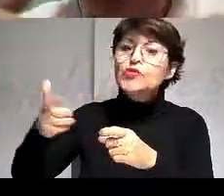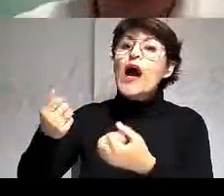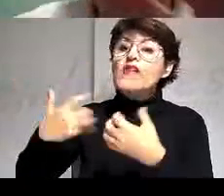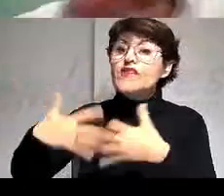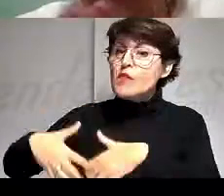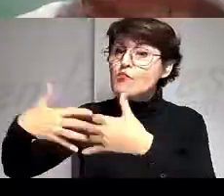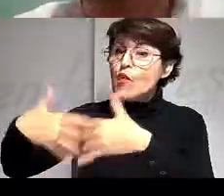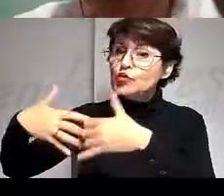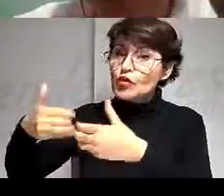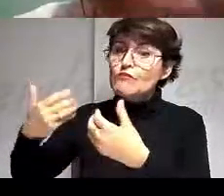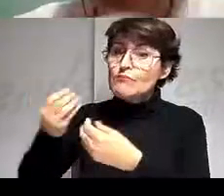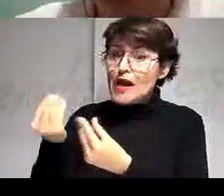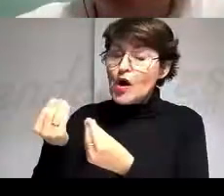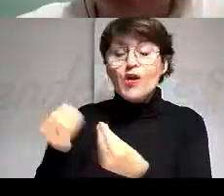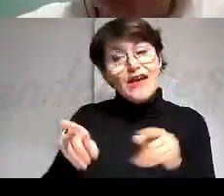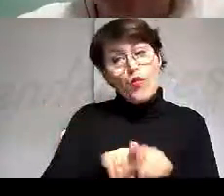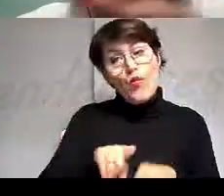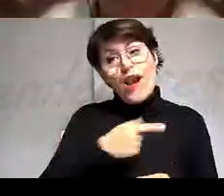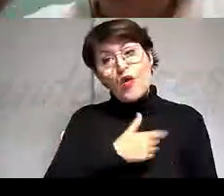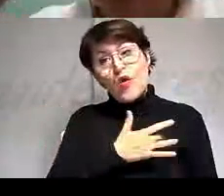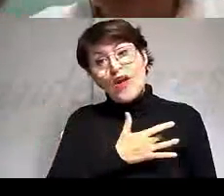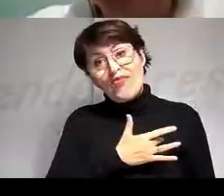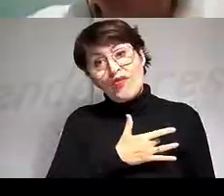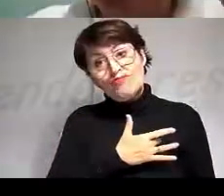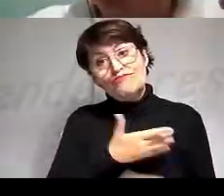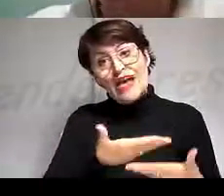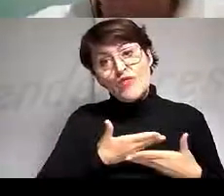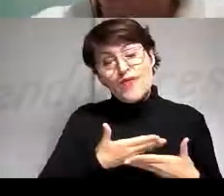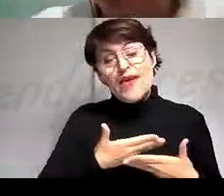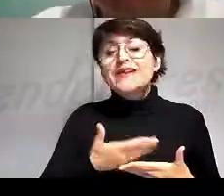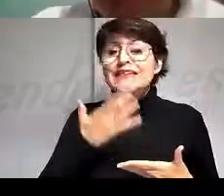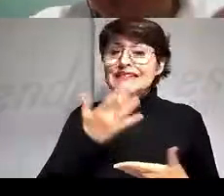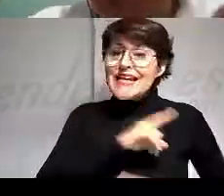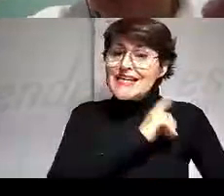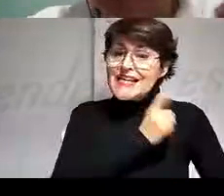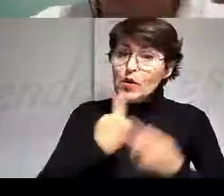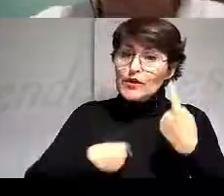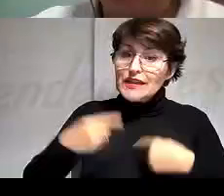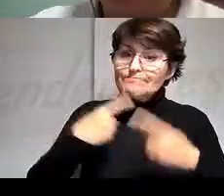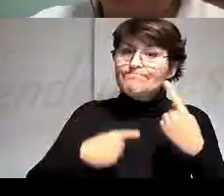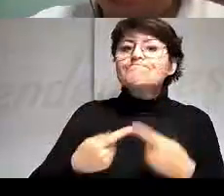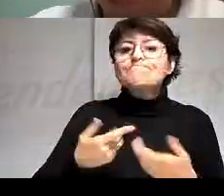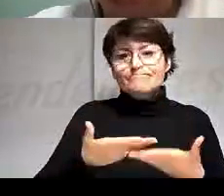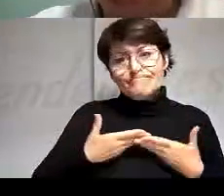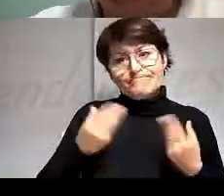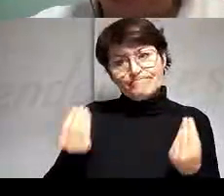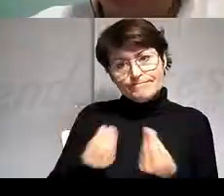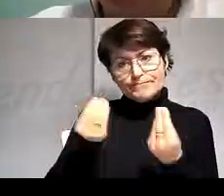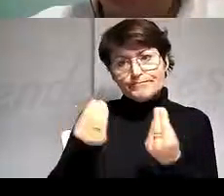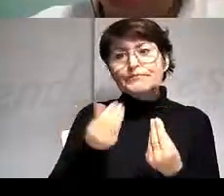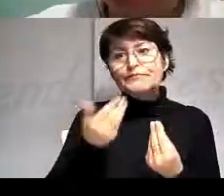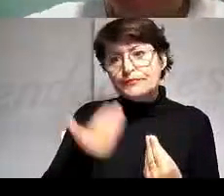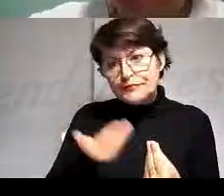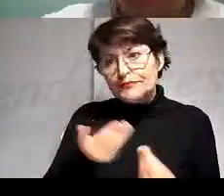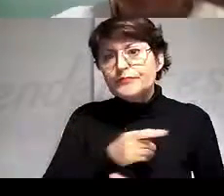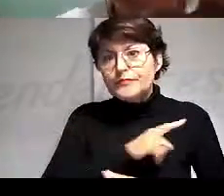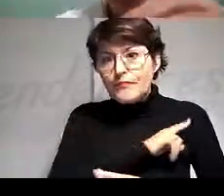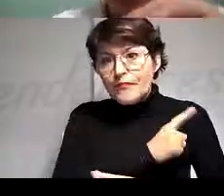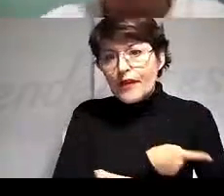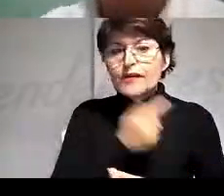vaya mejor. Con el corazón pasa exactamente igual. Las arterias se adaptan de manera que hacen